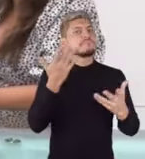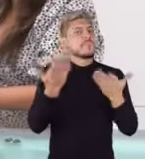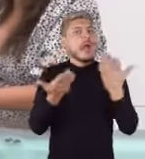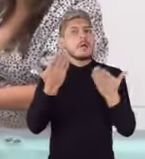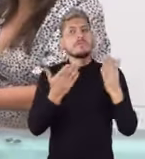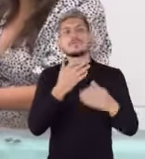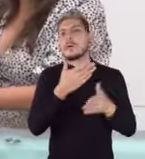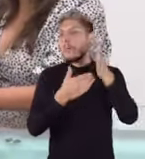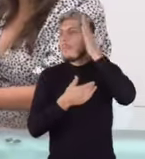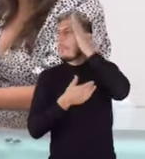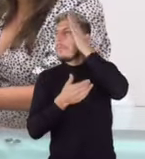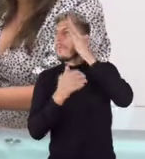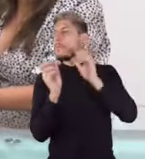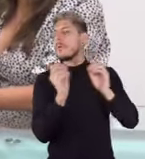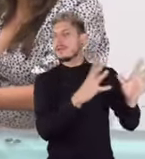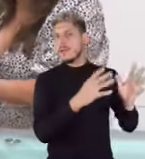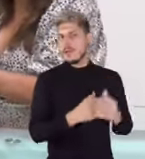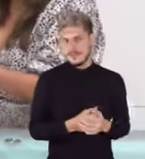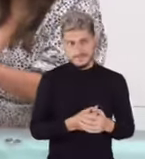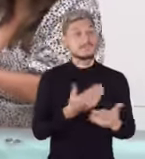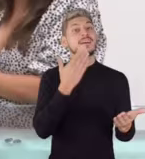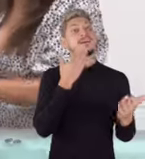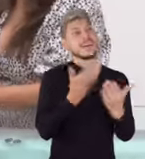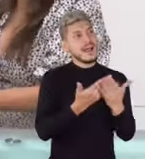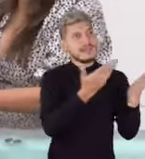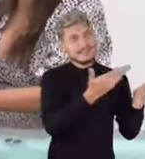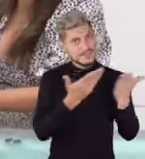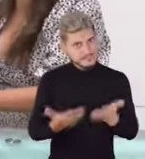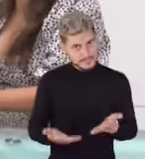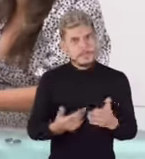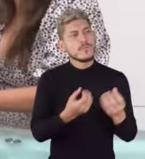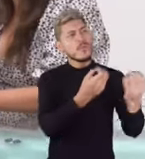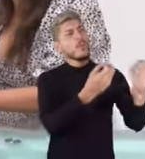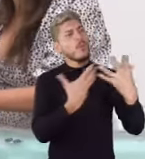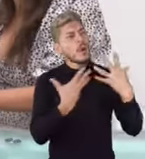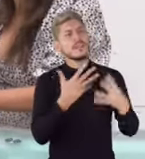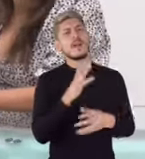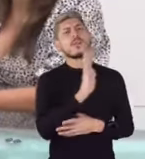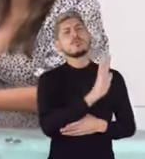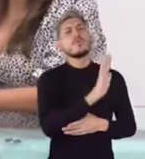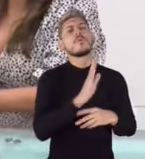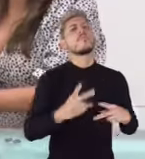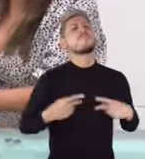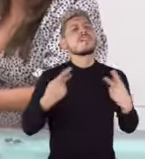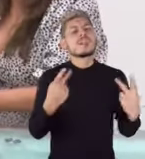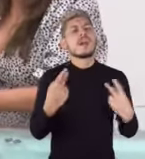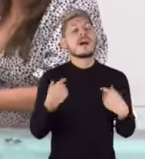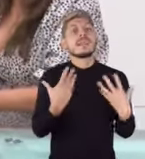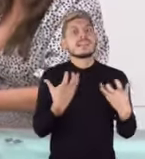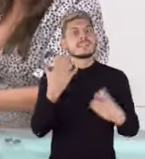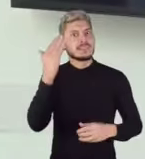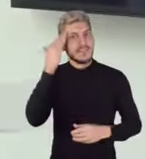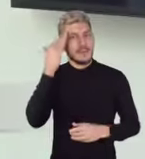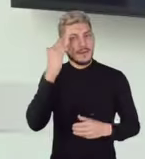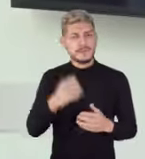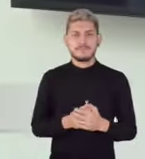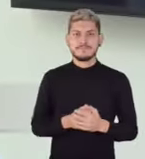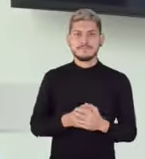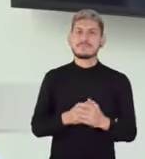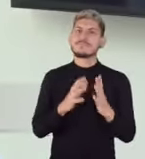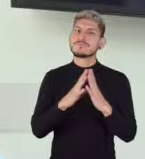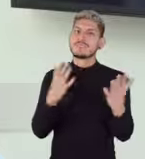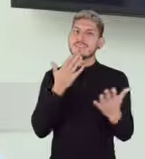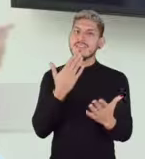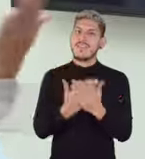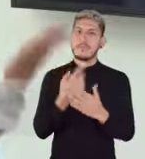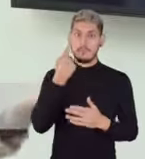bienvenida, muchas gracias por estar aquí y cuéntanos un poquito de tu vida, eso es lo que más queremos saber realmente. Muchísimas gracias, Jessica, es un honor